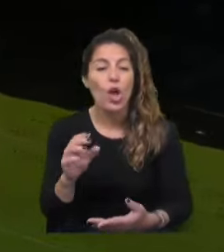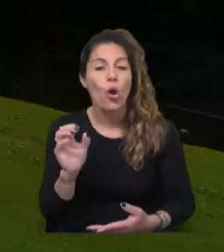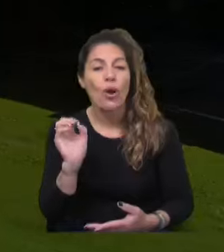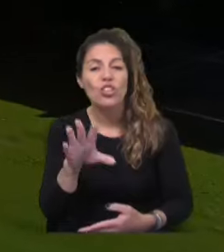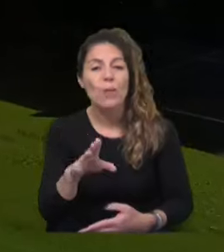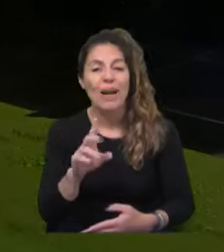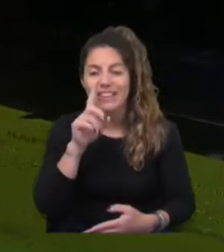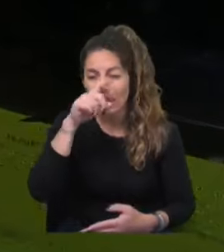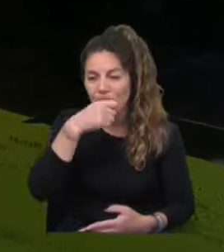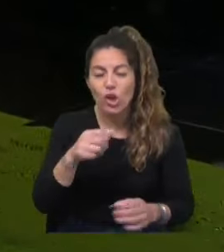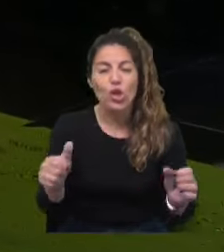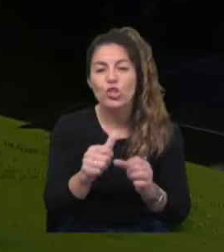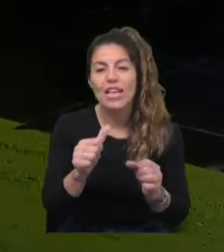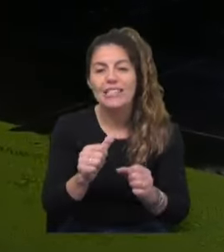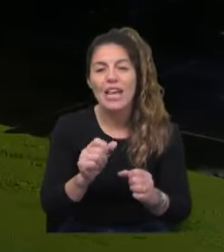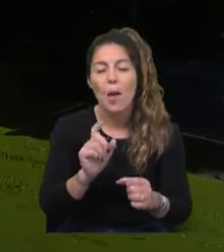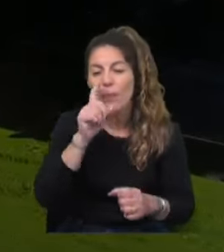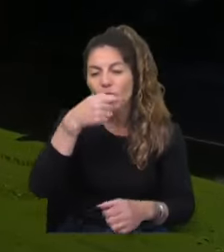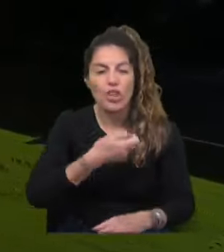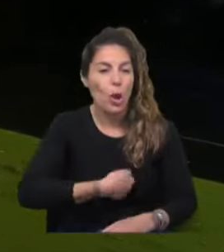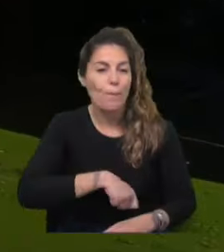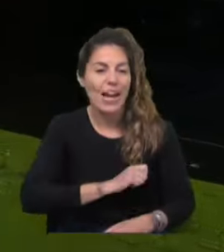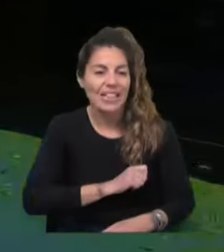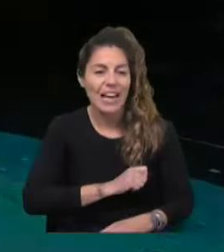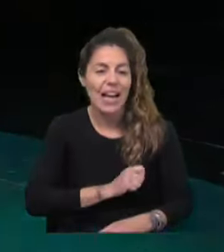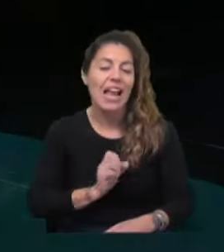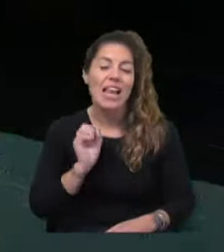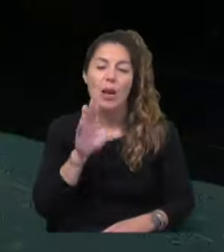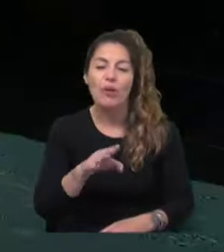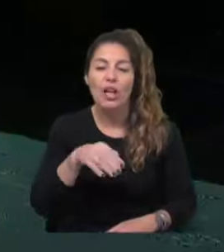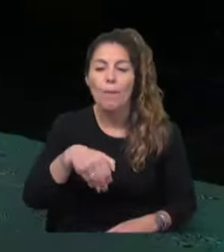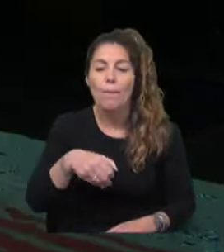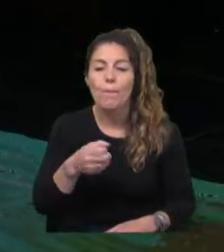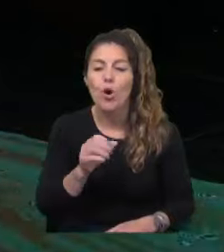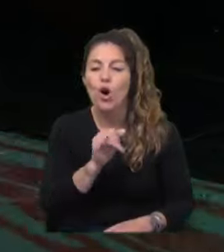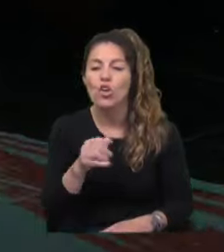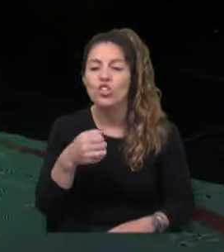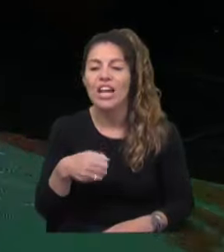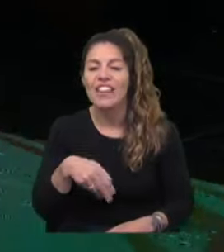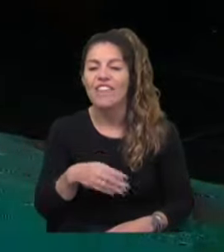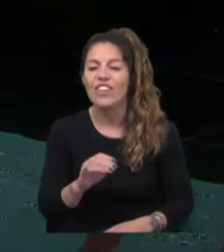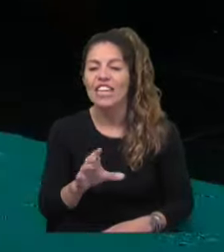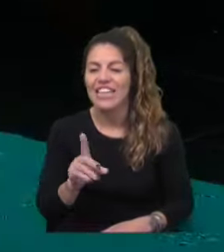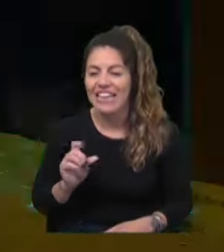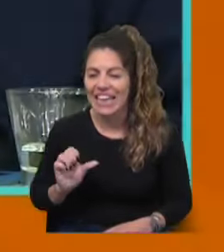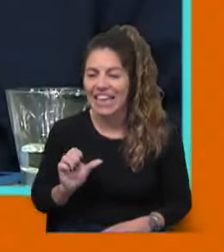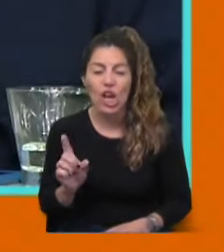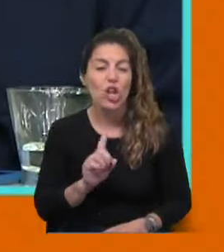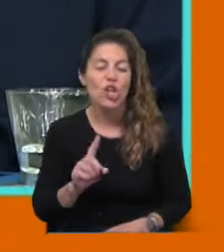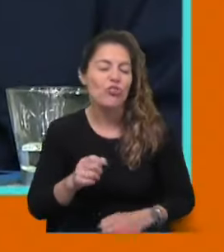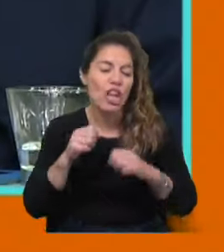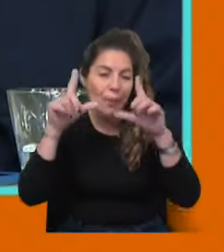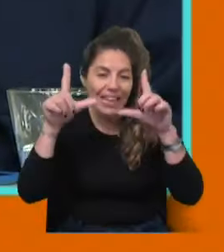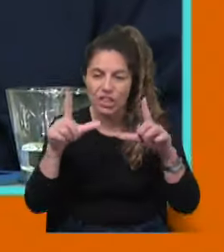Montevideo, no se hace Montevideo, España, sino que como la exportación va a Mozambique, no llama la atención de las autoridades